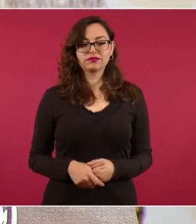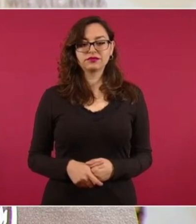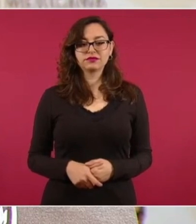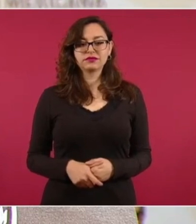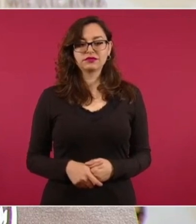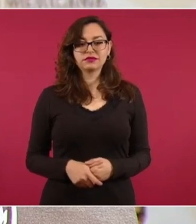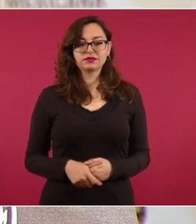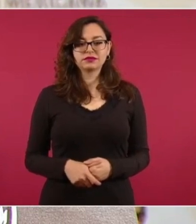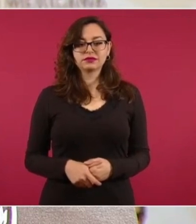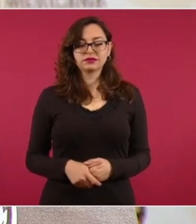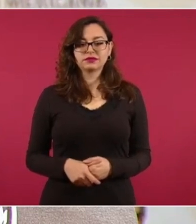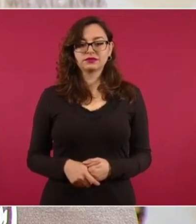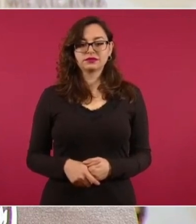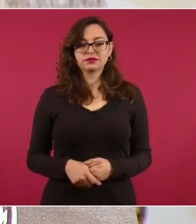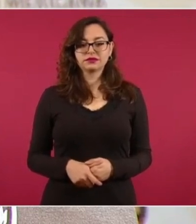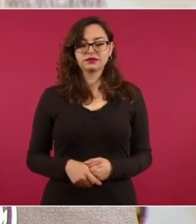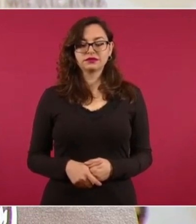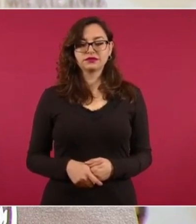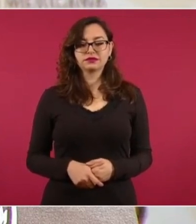con